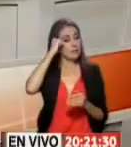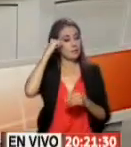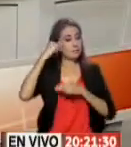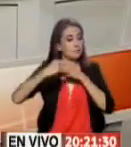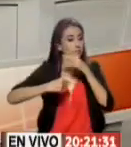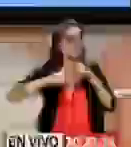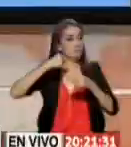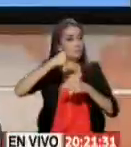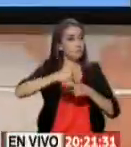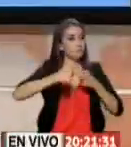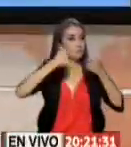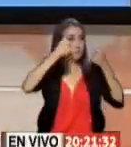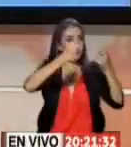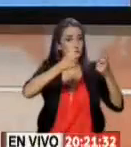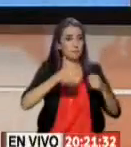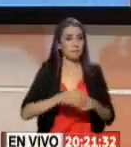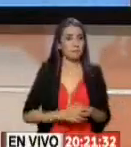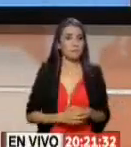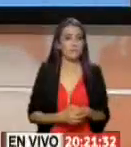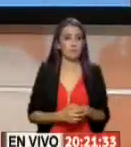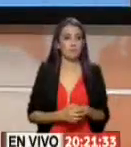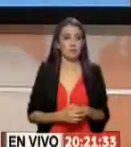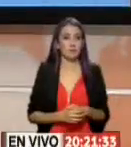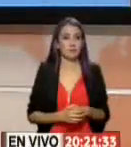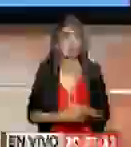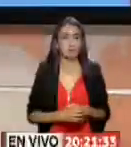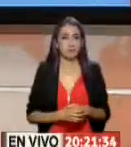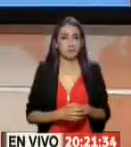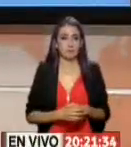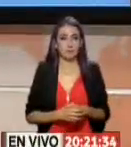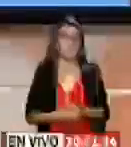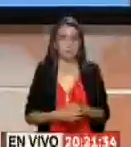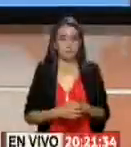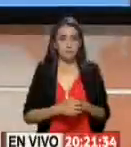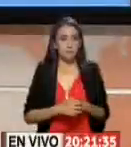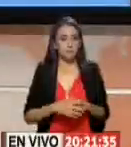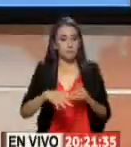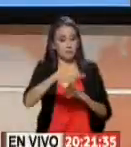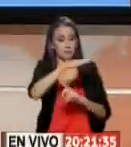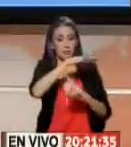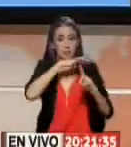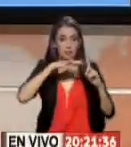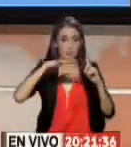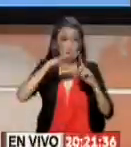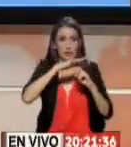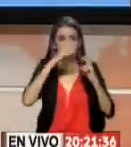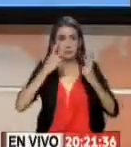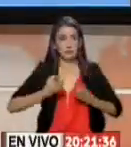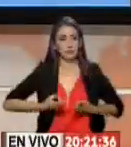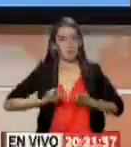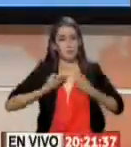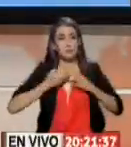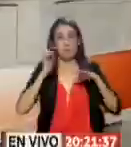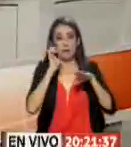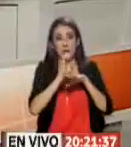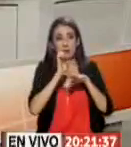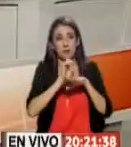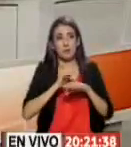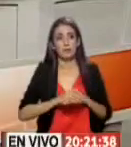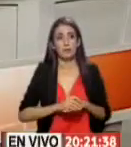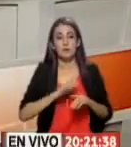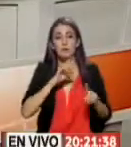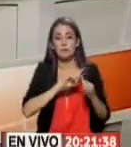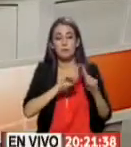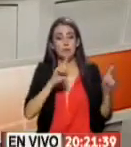militar armado en el Alto Cenepa, el ambiente de unidad, de cohesión que vivió el país, Ecuador, en aquellos años. Sin